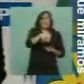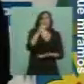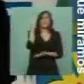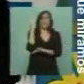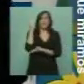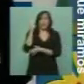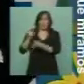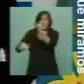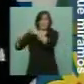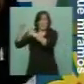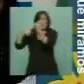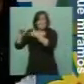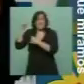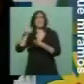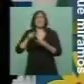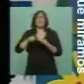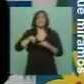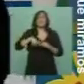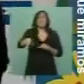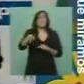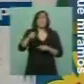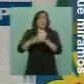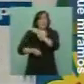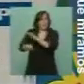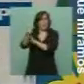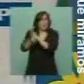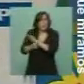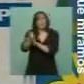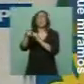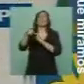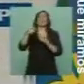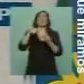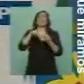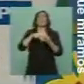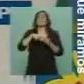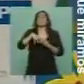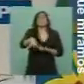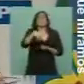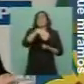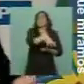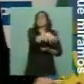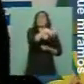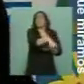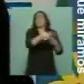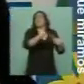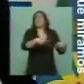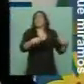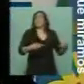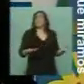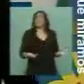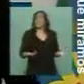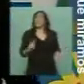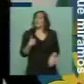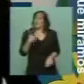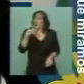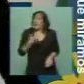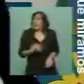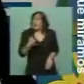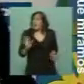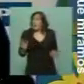desde lo financiero que van desde los sectores exportadores que van en fin Entonces yo digo que la